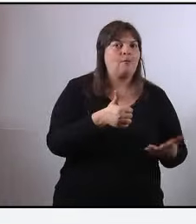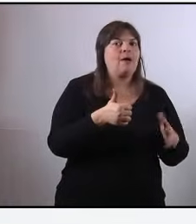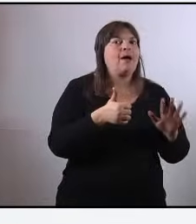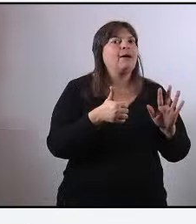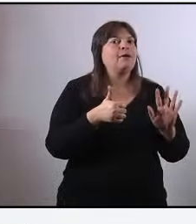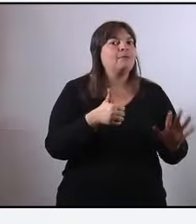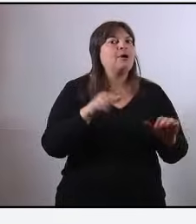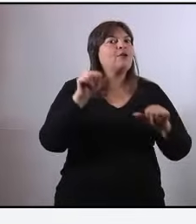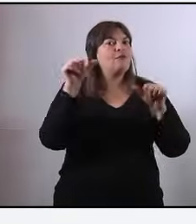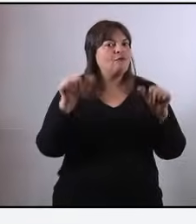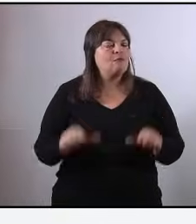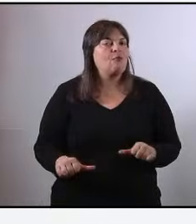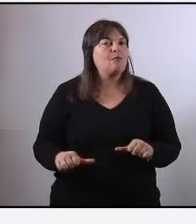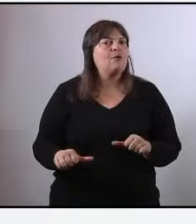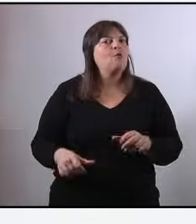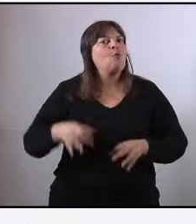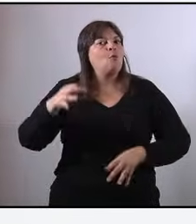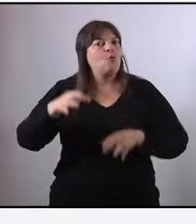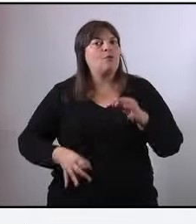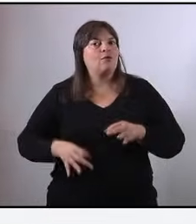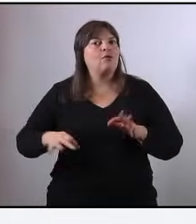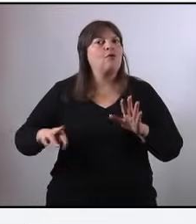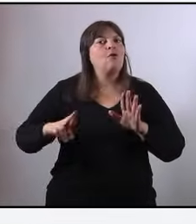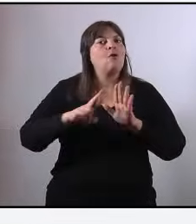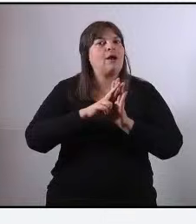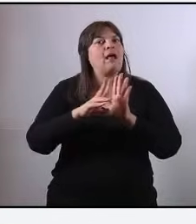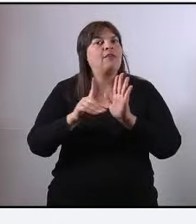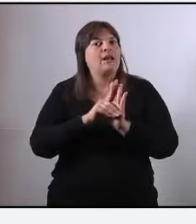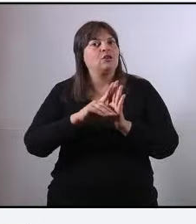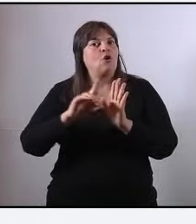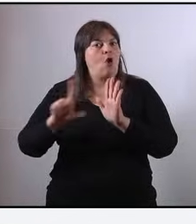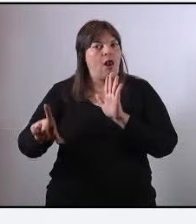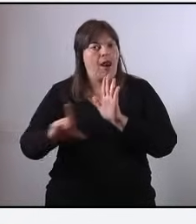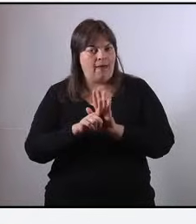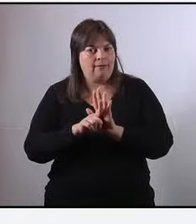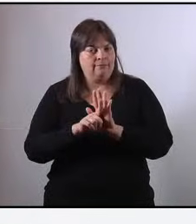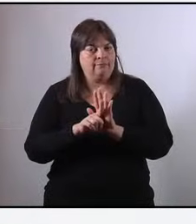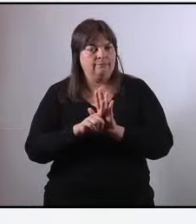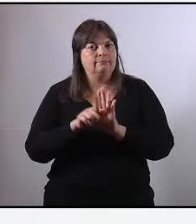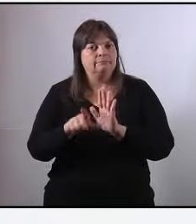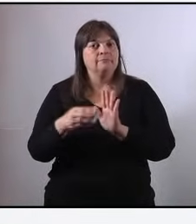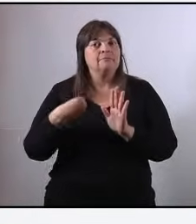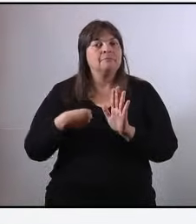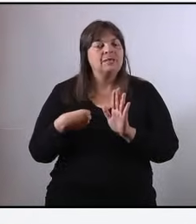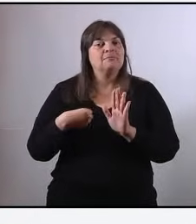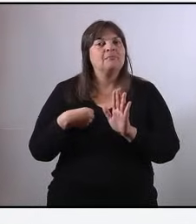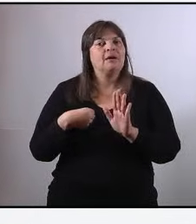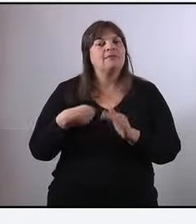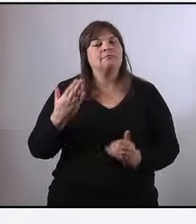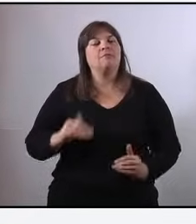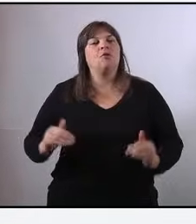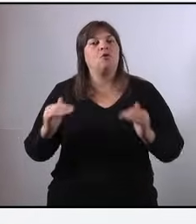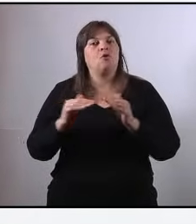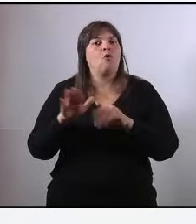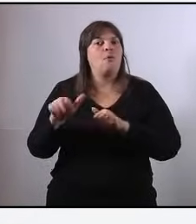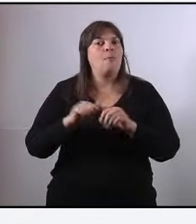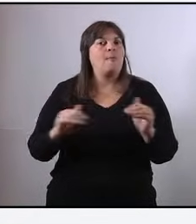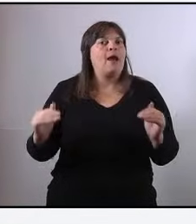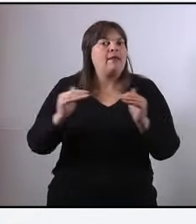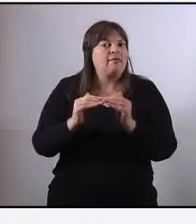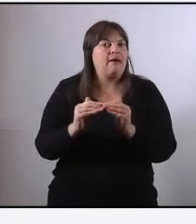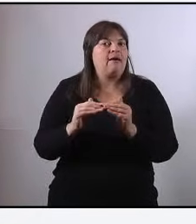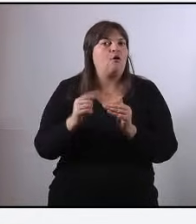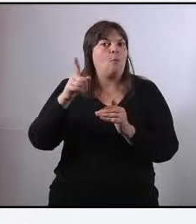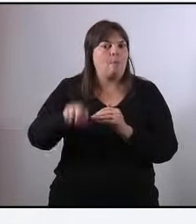la forma jurídica de un Real Decreto Ley. Y ese Real Decreto Ley tiene que ser convalidado en el plazo de un mes. ¿Qué